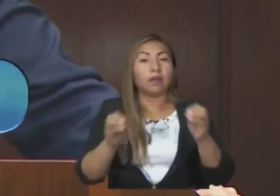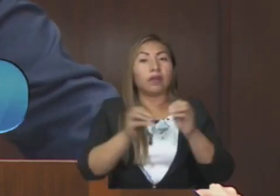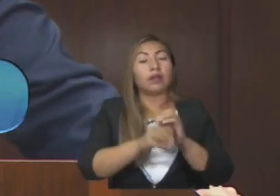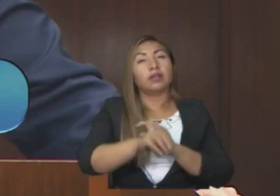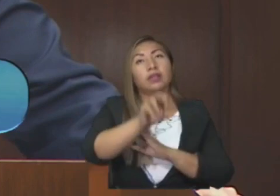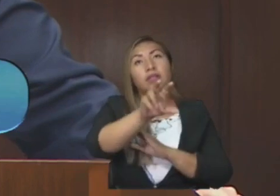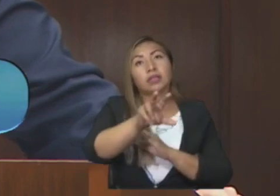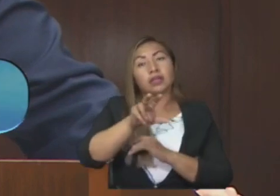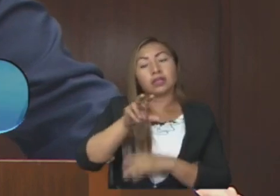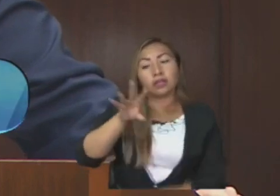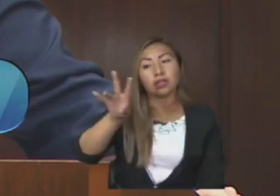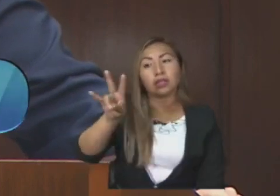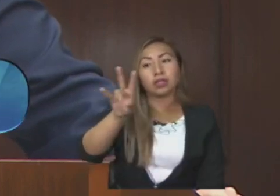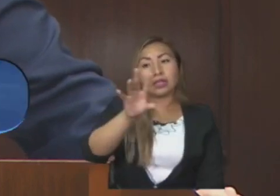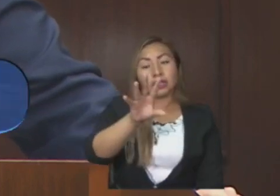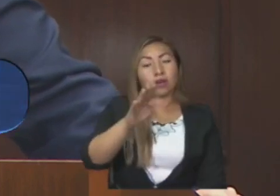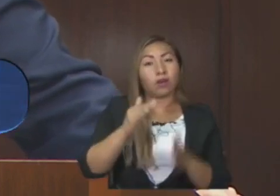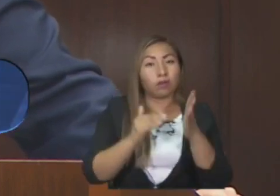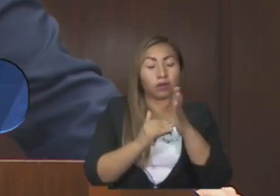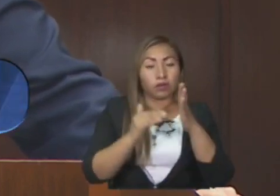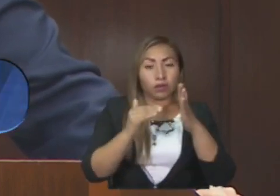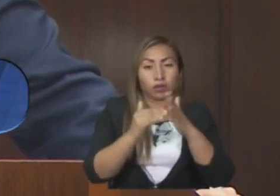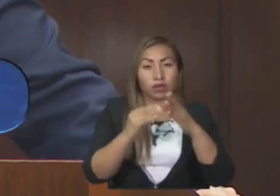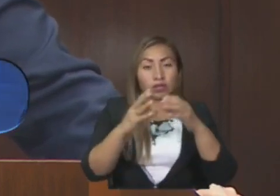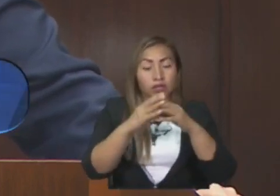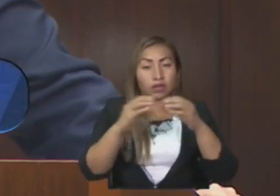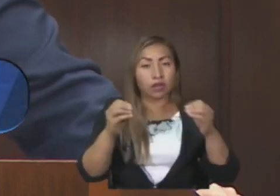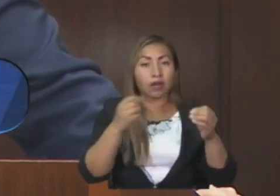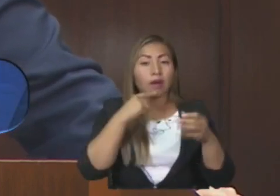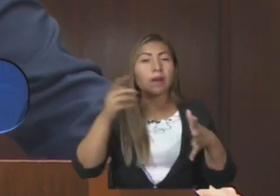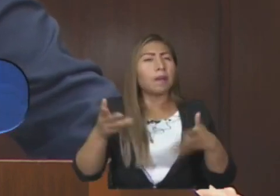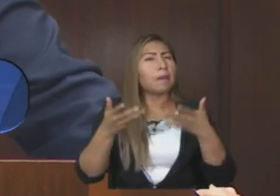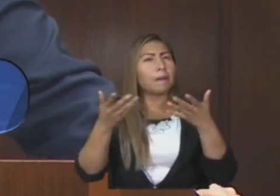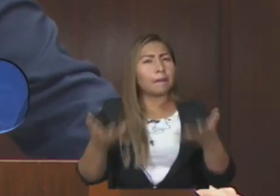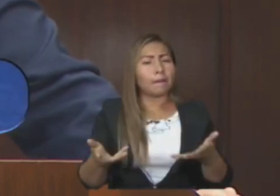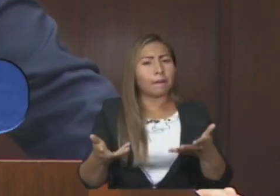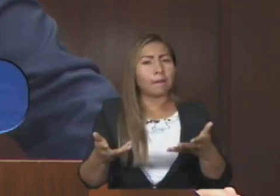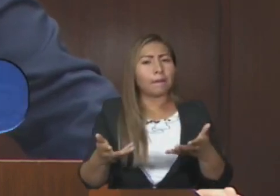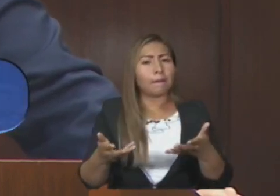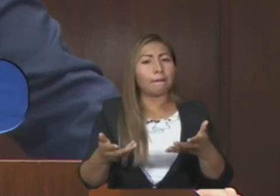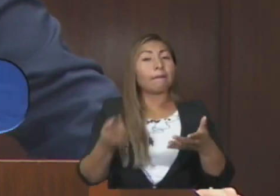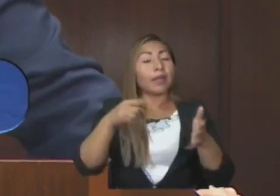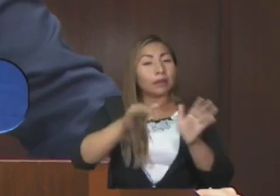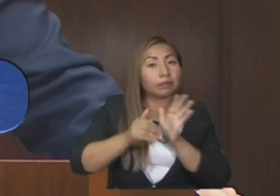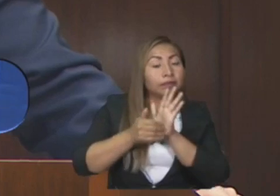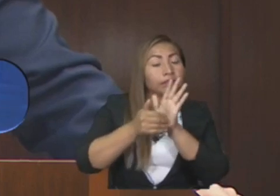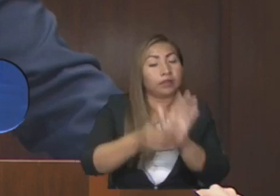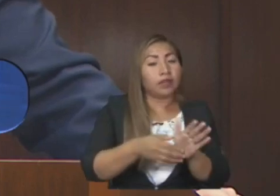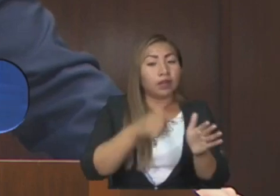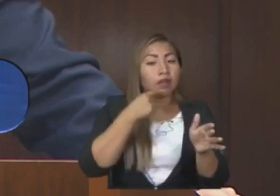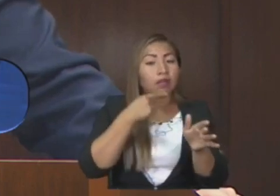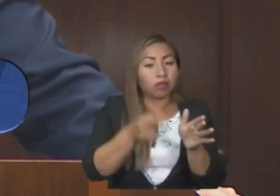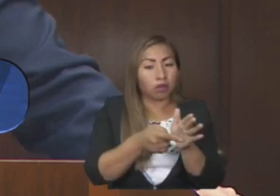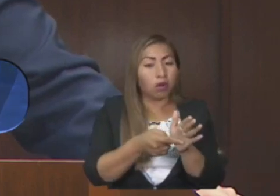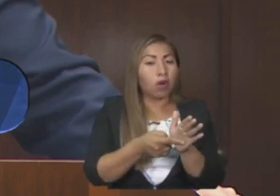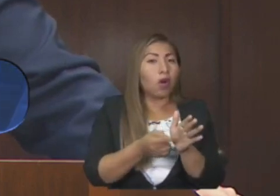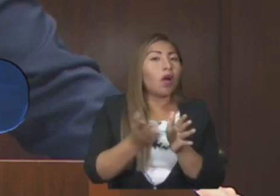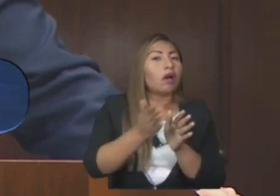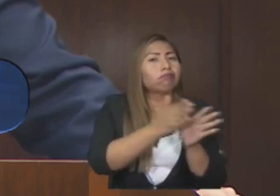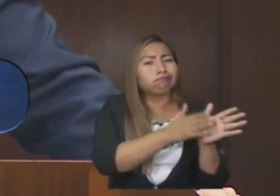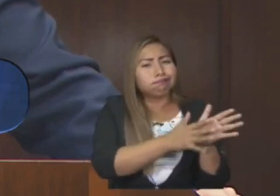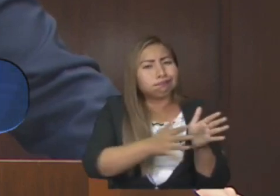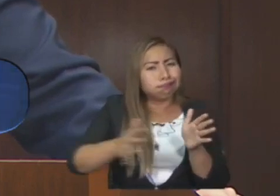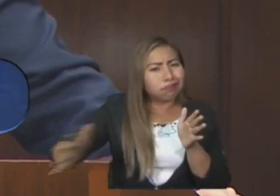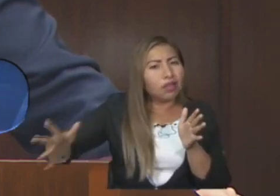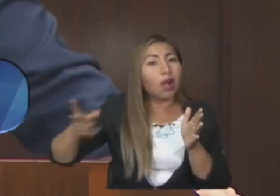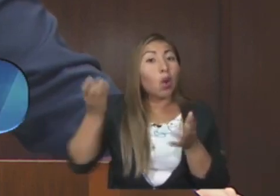375 millones en concepto de ingreso anual mínimo garantizado, ha presentado propuestas durante el proceso de redacción